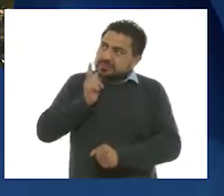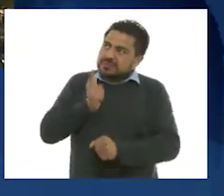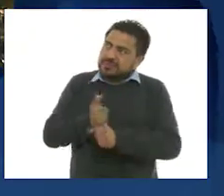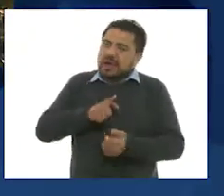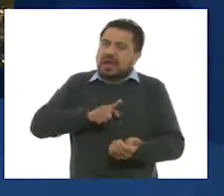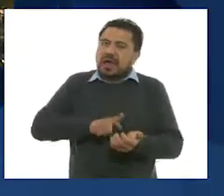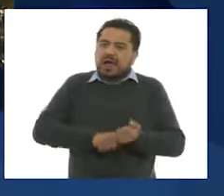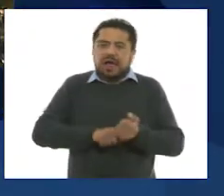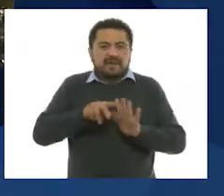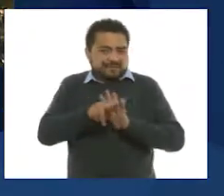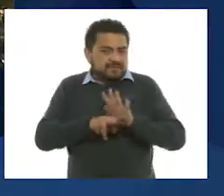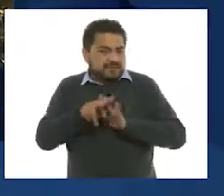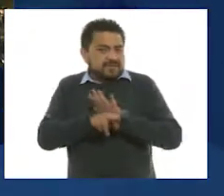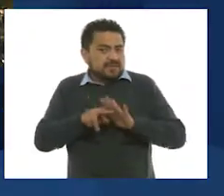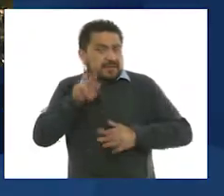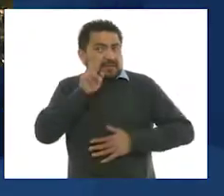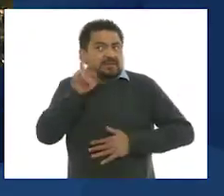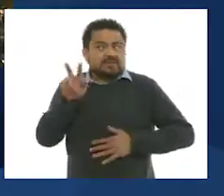siguiente video!